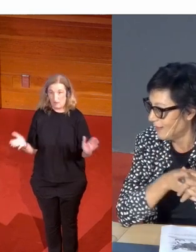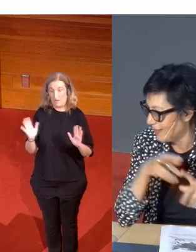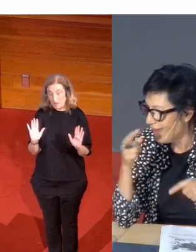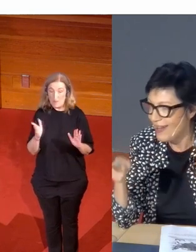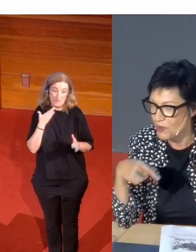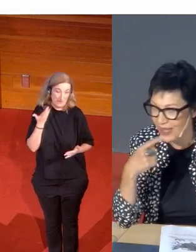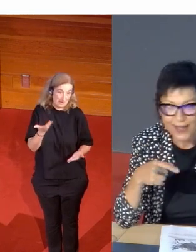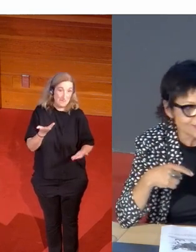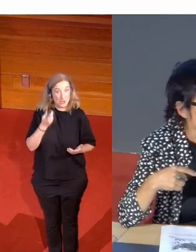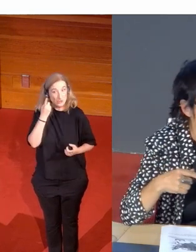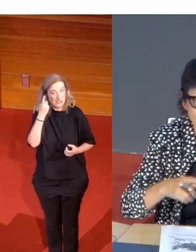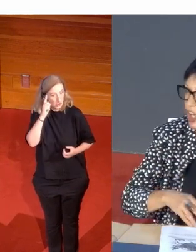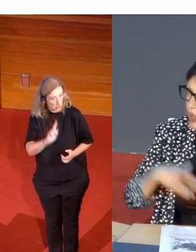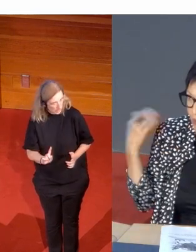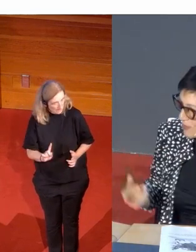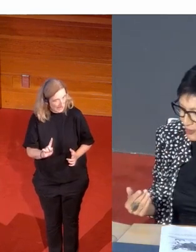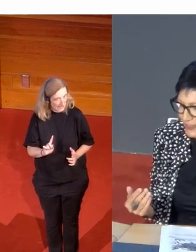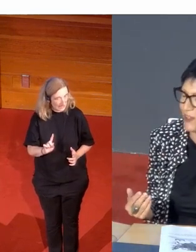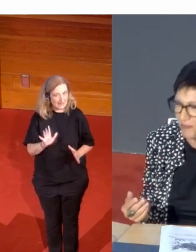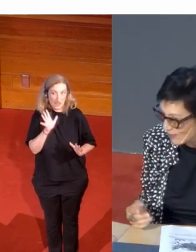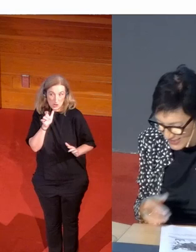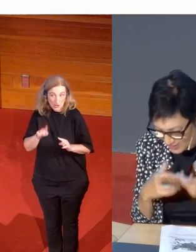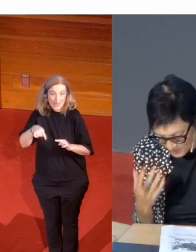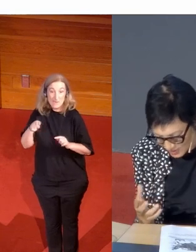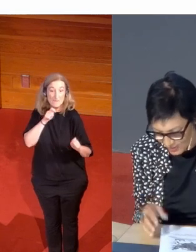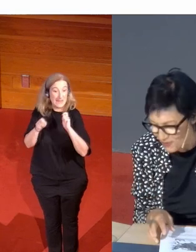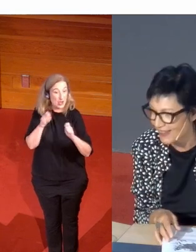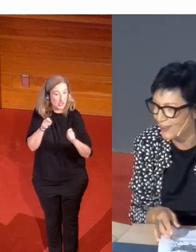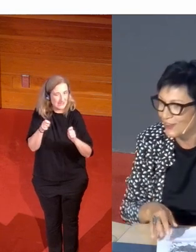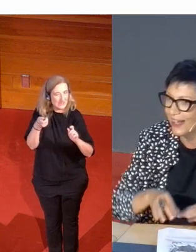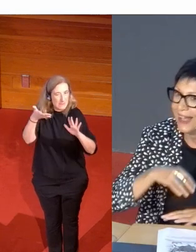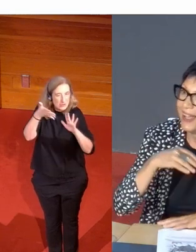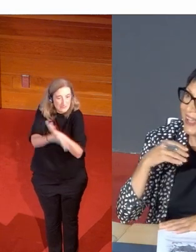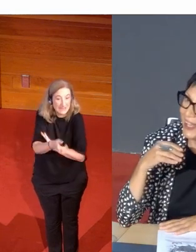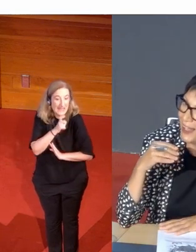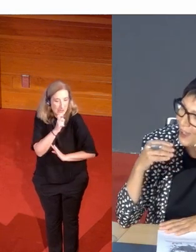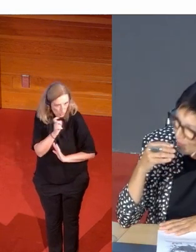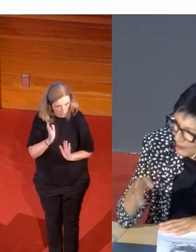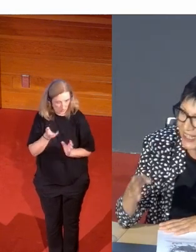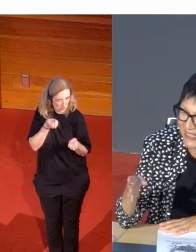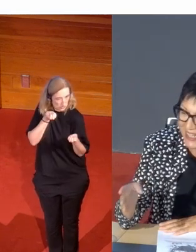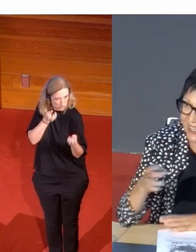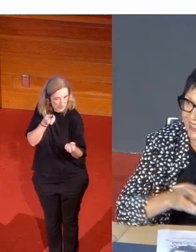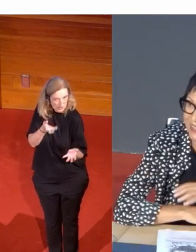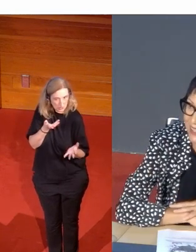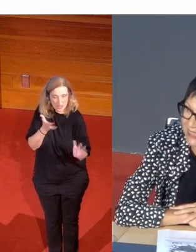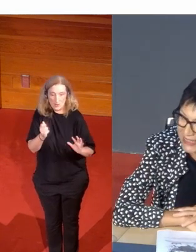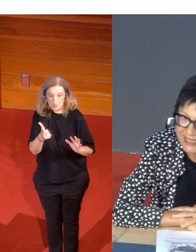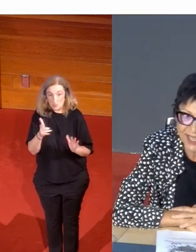igual le ayuda a entender lo que vamos a contar los periodistas los medios de comunicación cuando lleguen